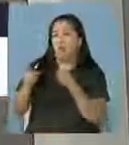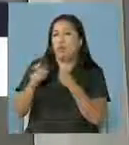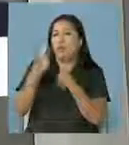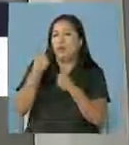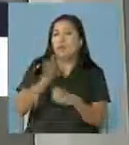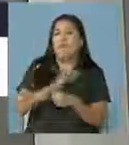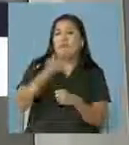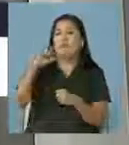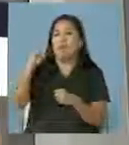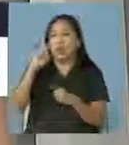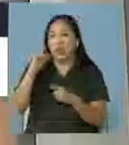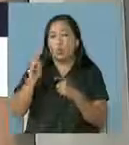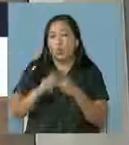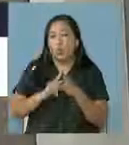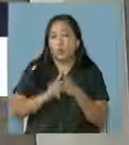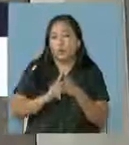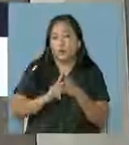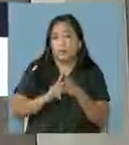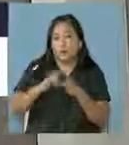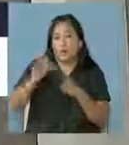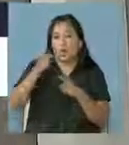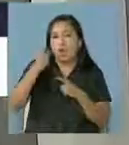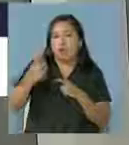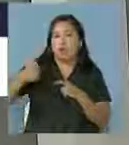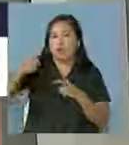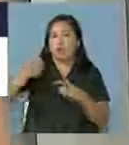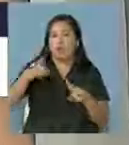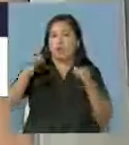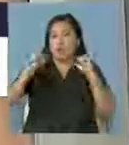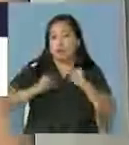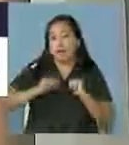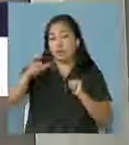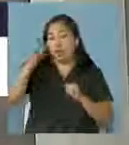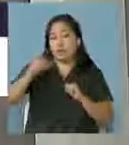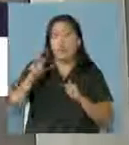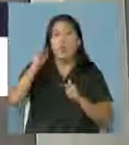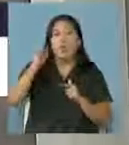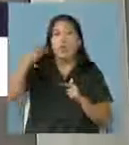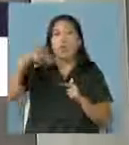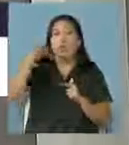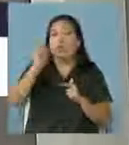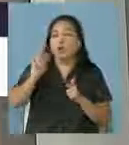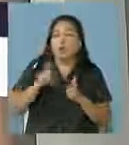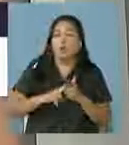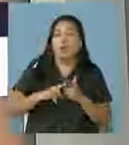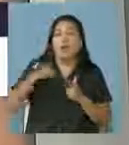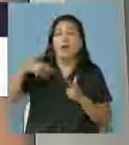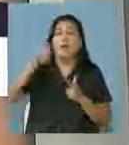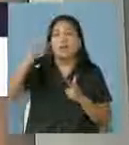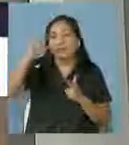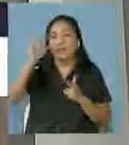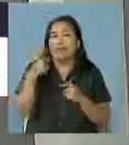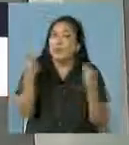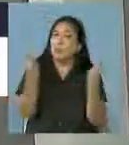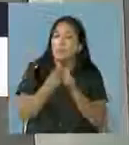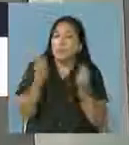como facu bueno Tenemos también eh otros delanteros en el banco como bueno como gonza como el tanc mieva que la verdad que suman